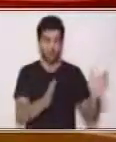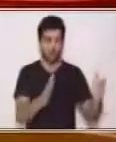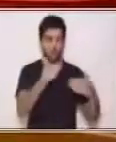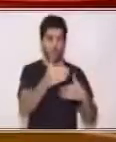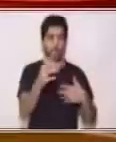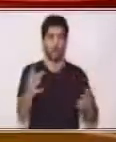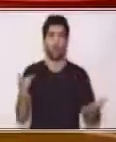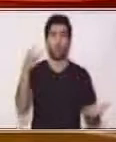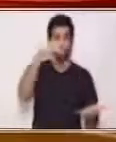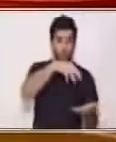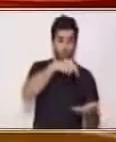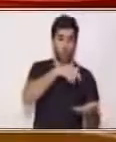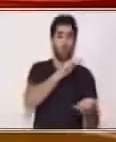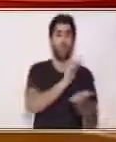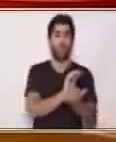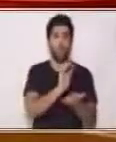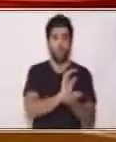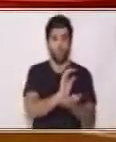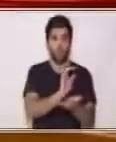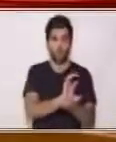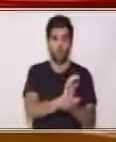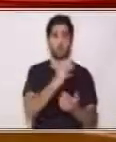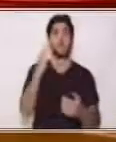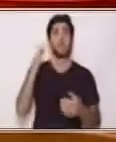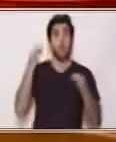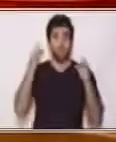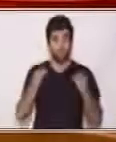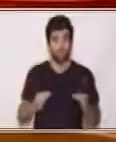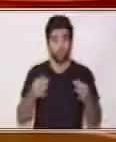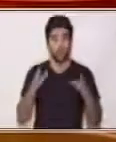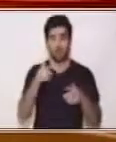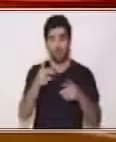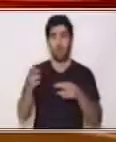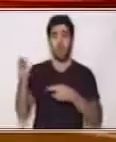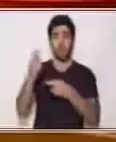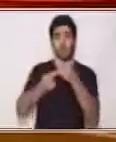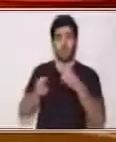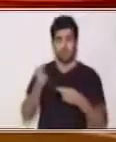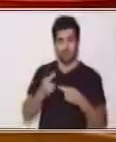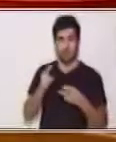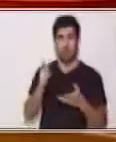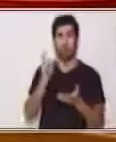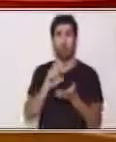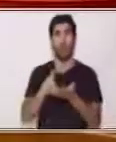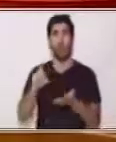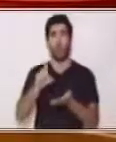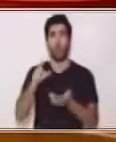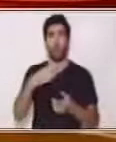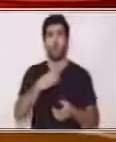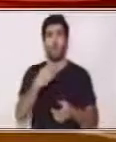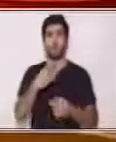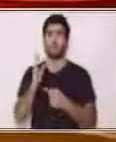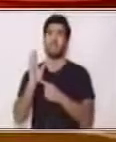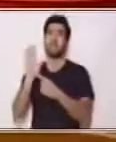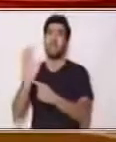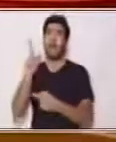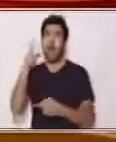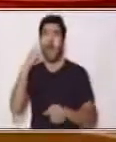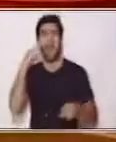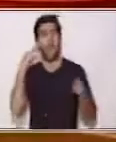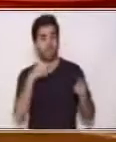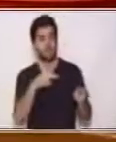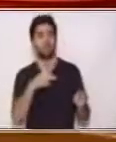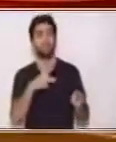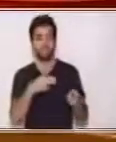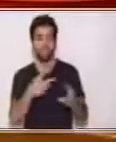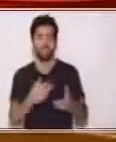Casa, para que tu maestra pueda ver todo el avance que tuviste y cómo trabajaste creativamente cada uno de los materiales.